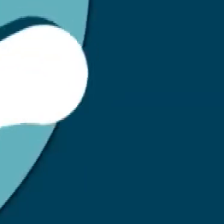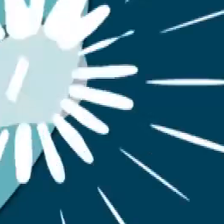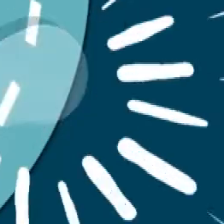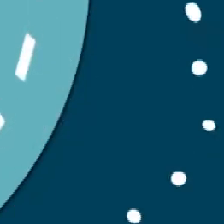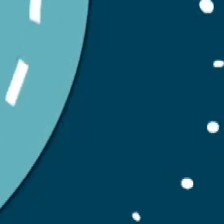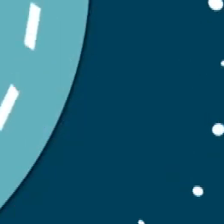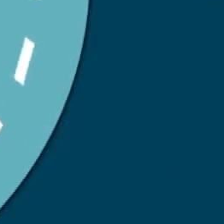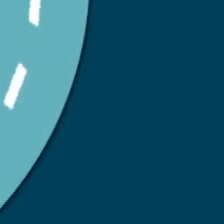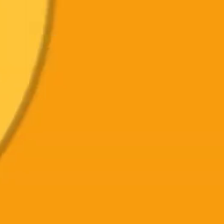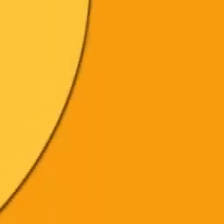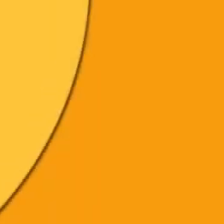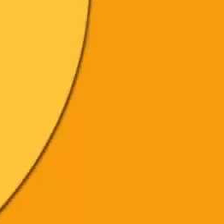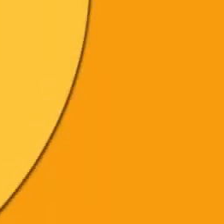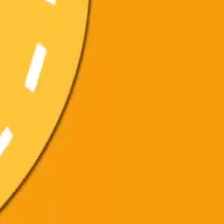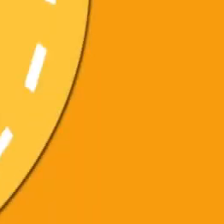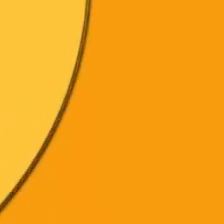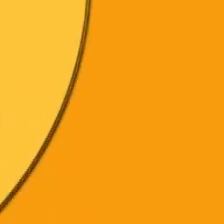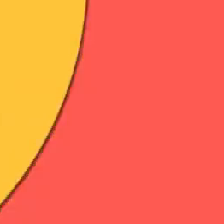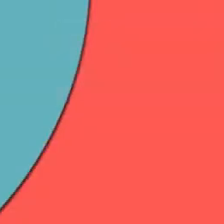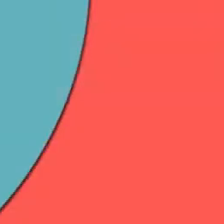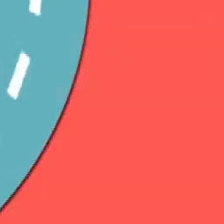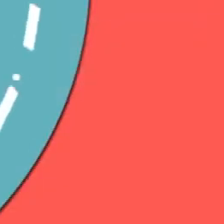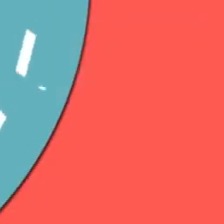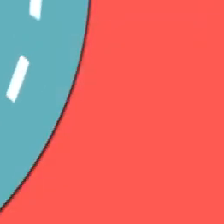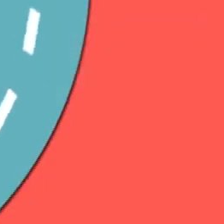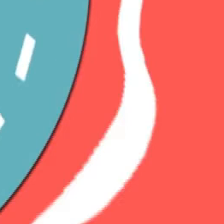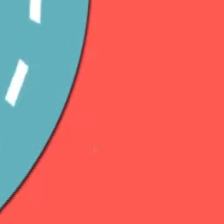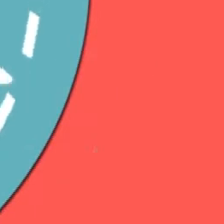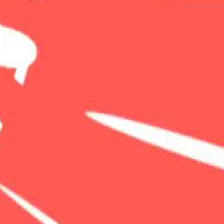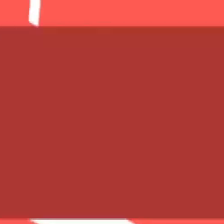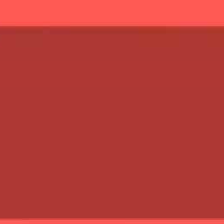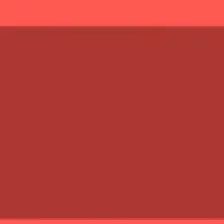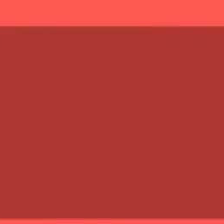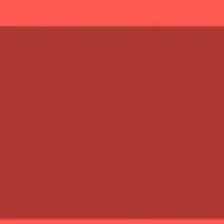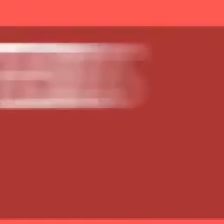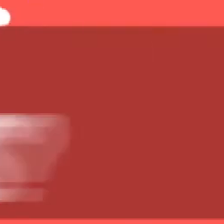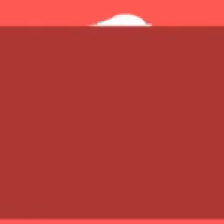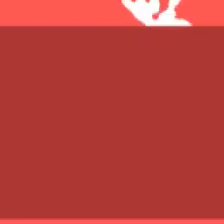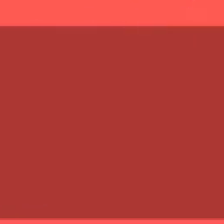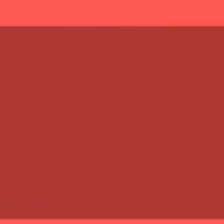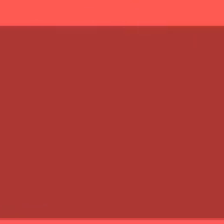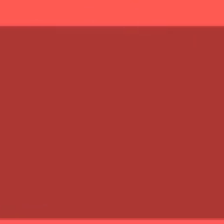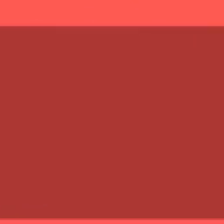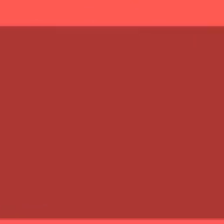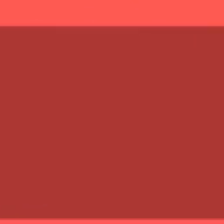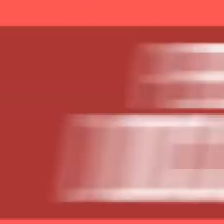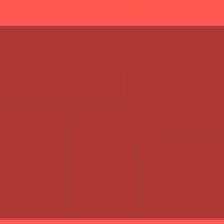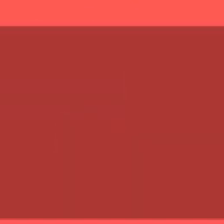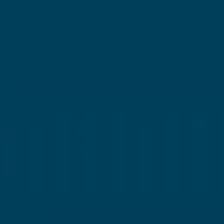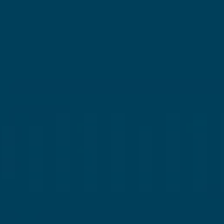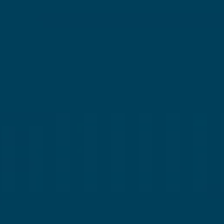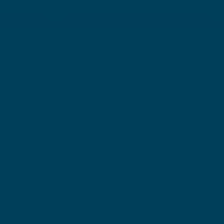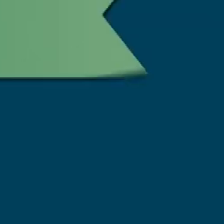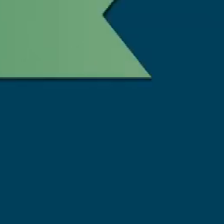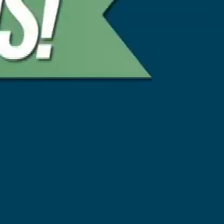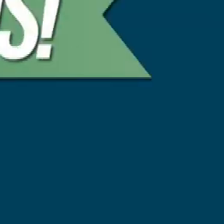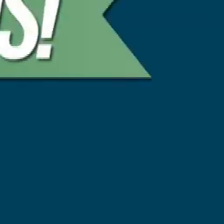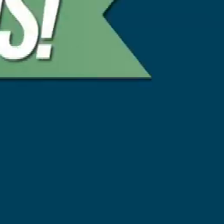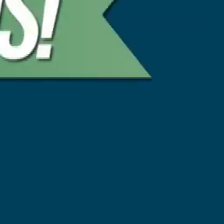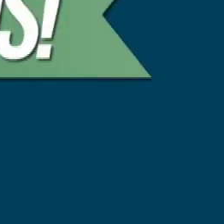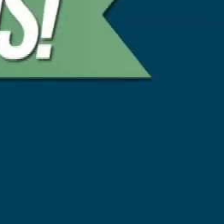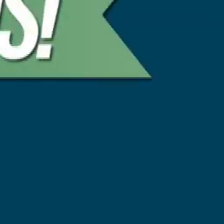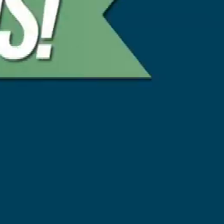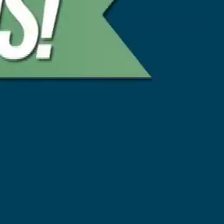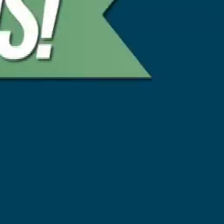Si vas a anunciar algo que quieres vender, algo que quieres comprar, buscas empleo, perdiste tus documentos, hazlo en el lugar que te da los